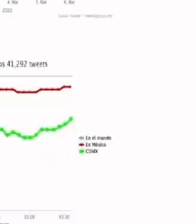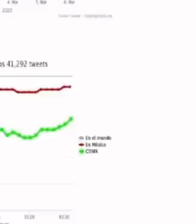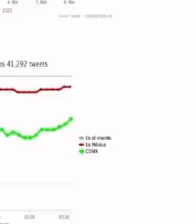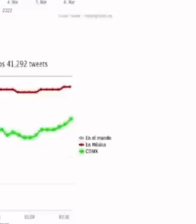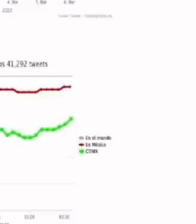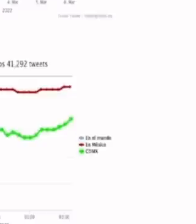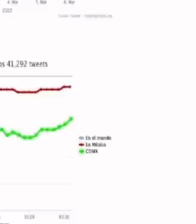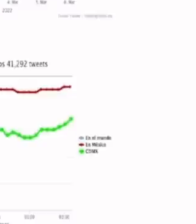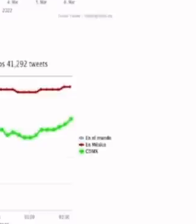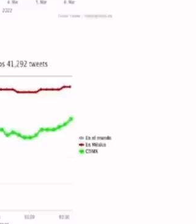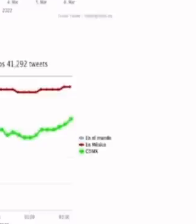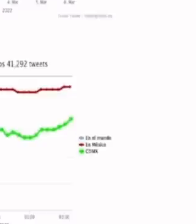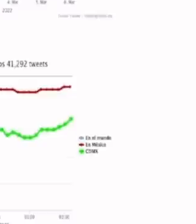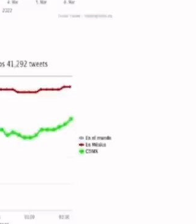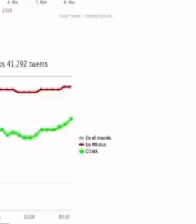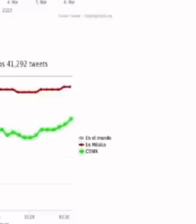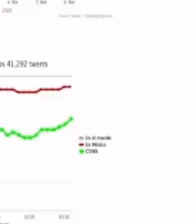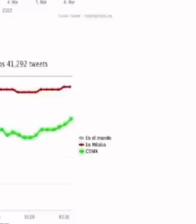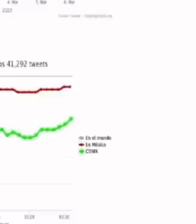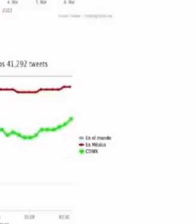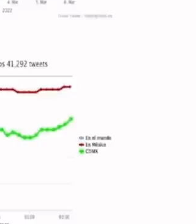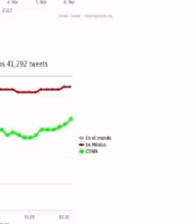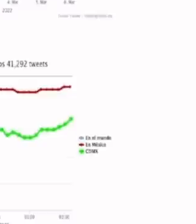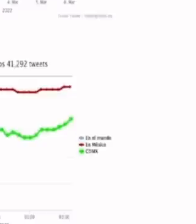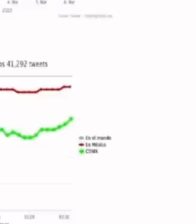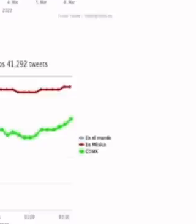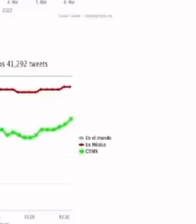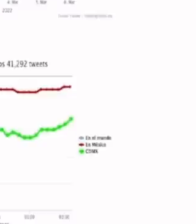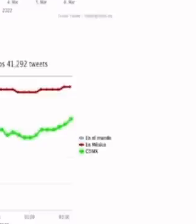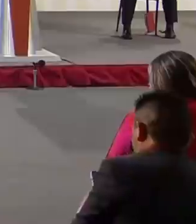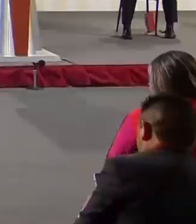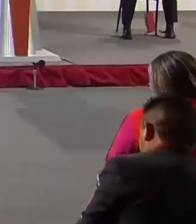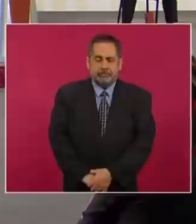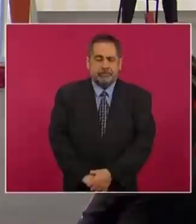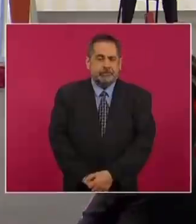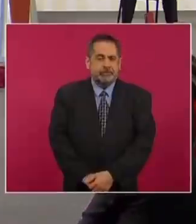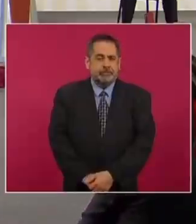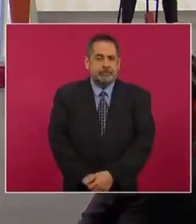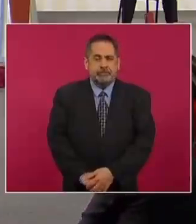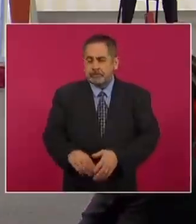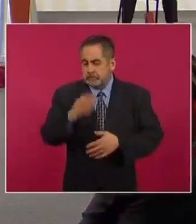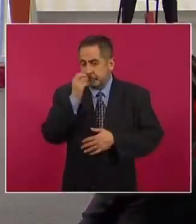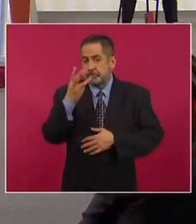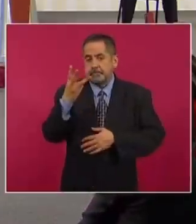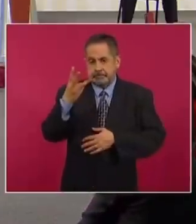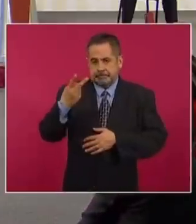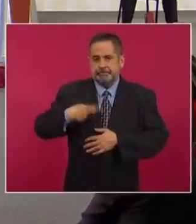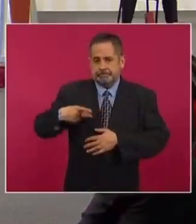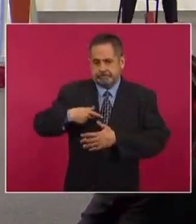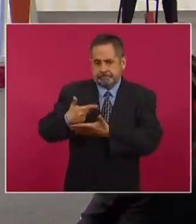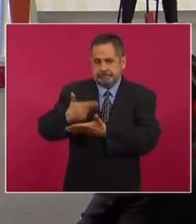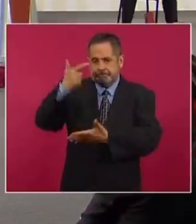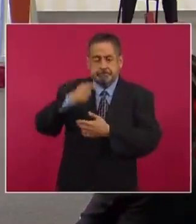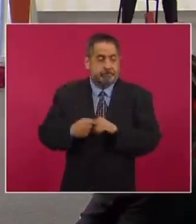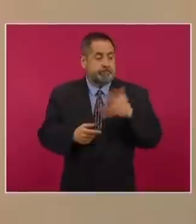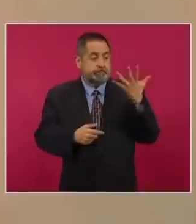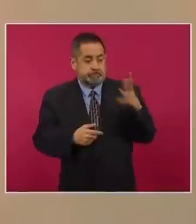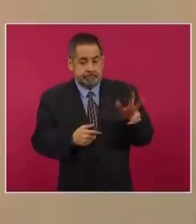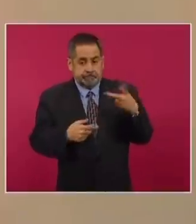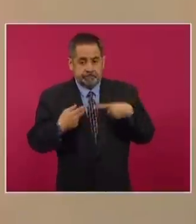según el informe del gobernador tres heridos graves diez de carácter delicados pero estables